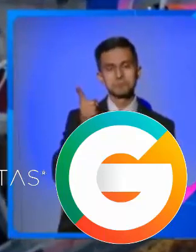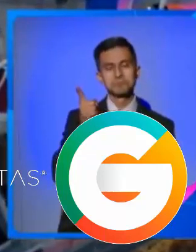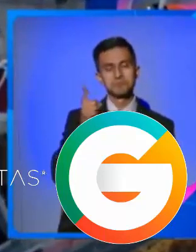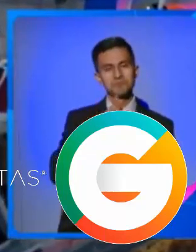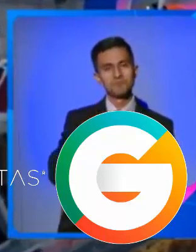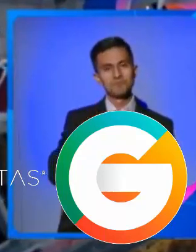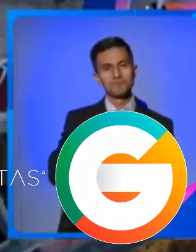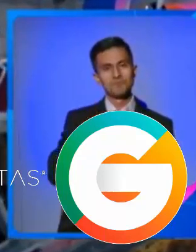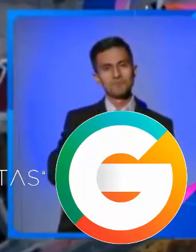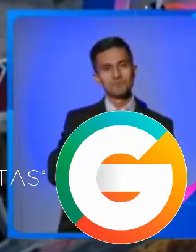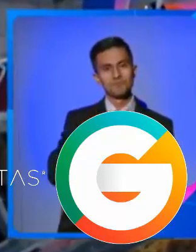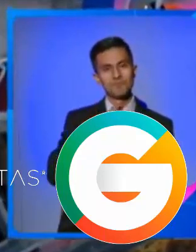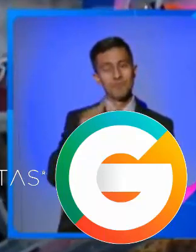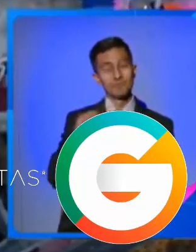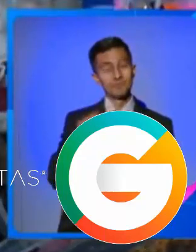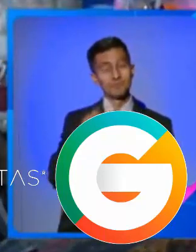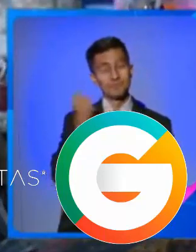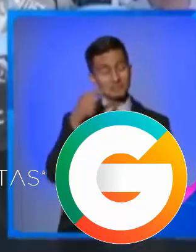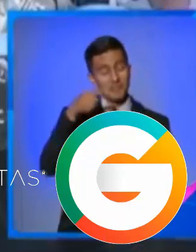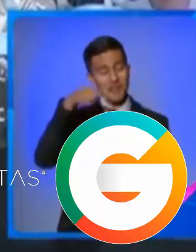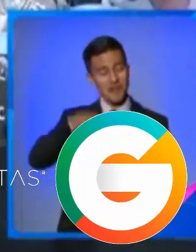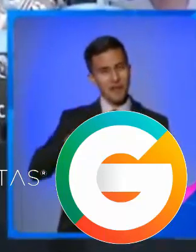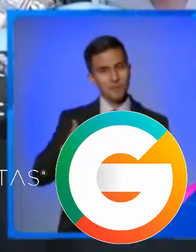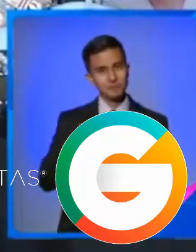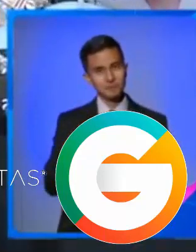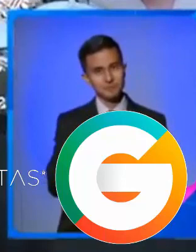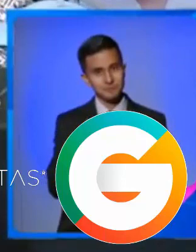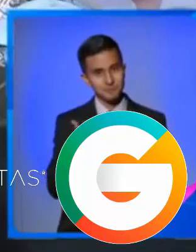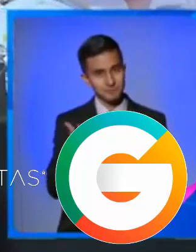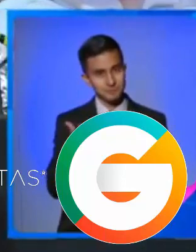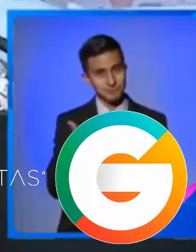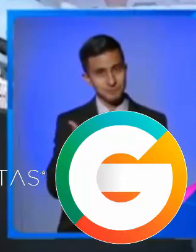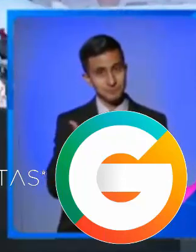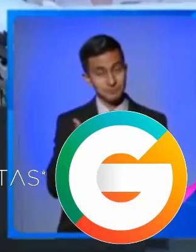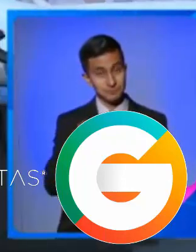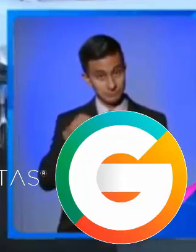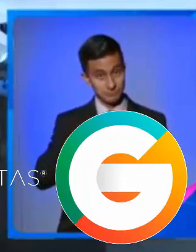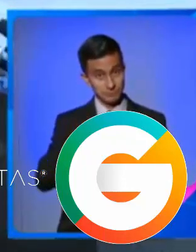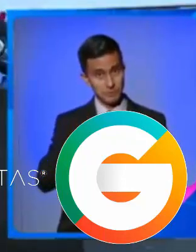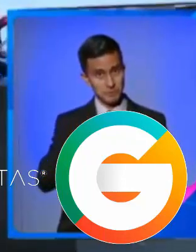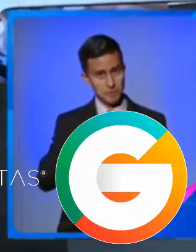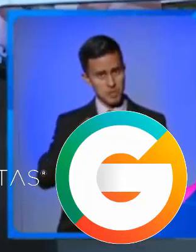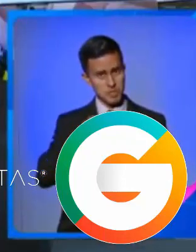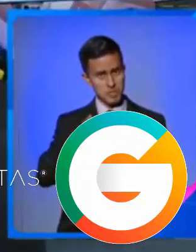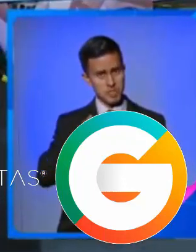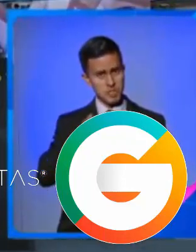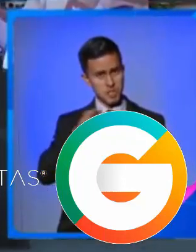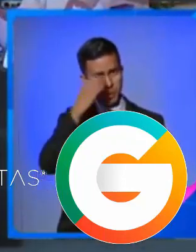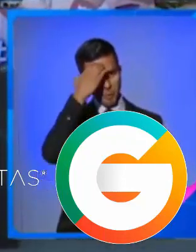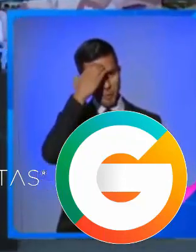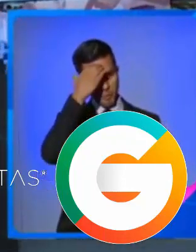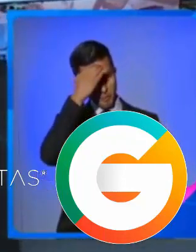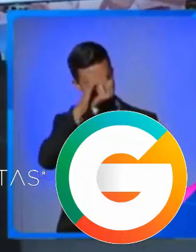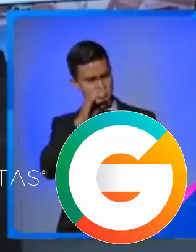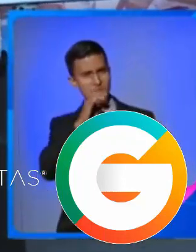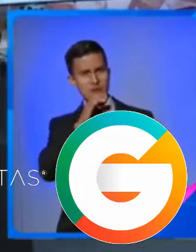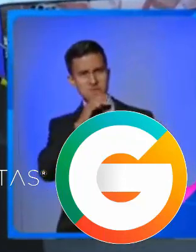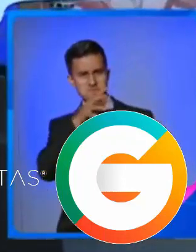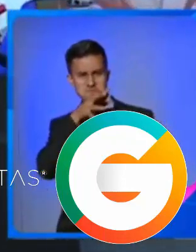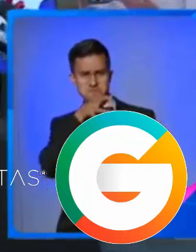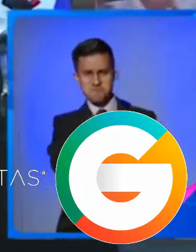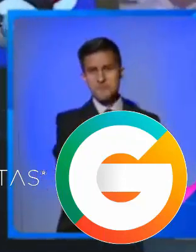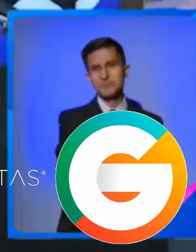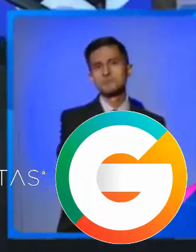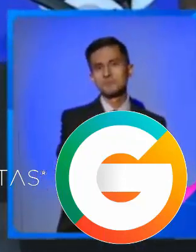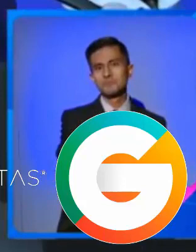la inteligencia policial que ya cuenta Guanajuato. Aquí sí combatimos el crimen. Quiero pasarles un video de